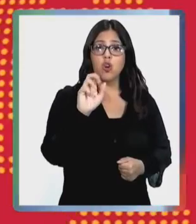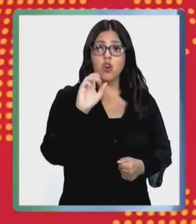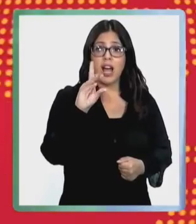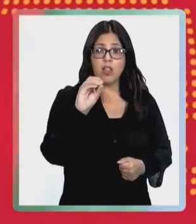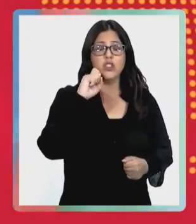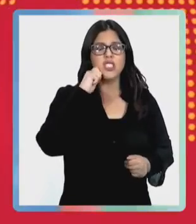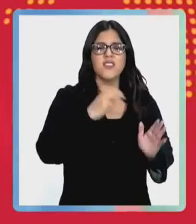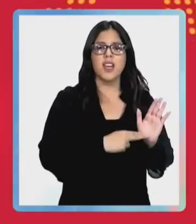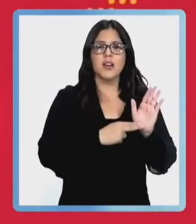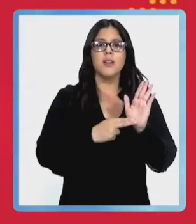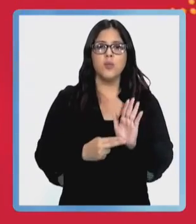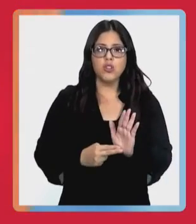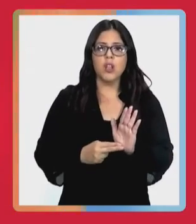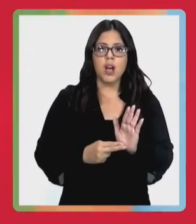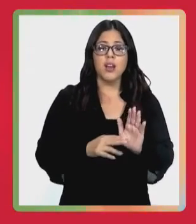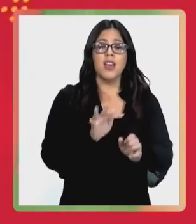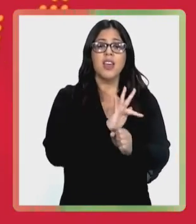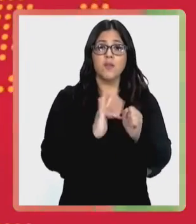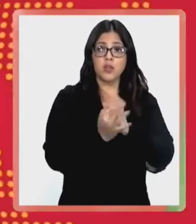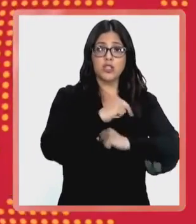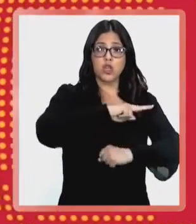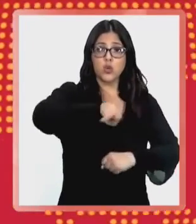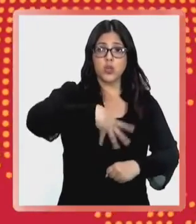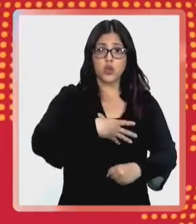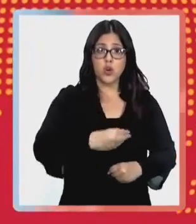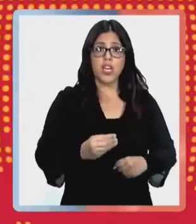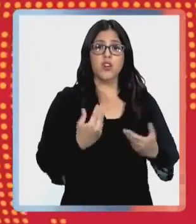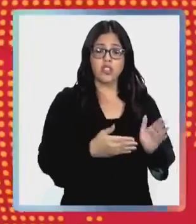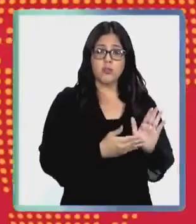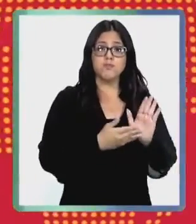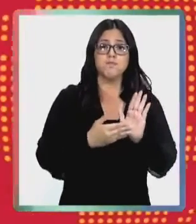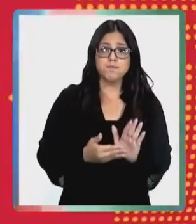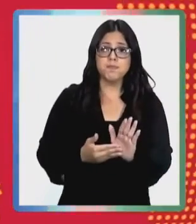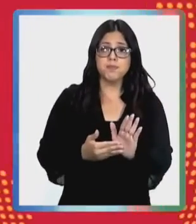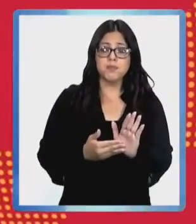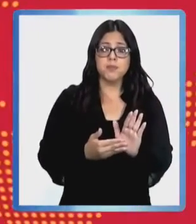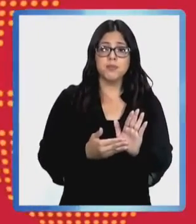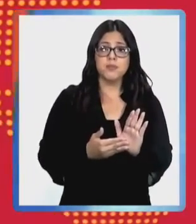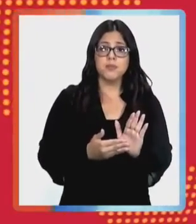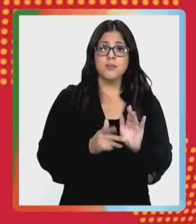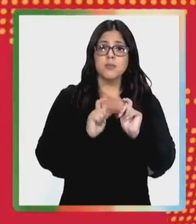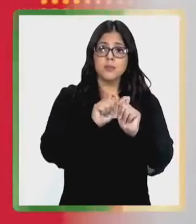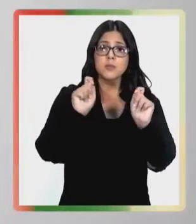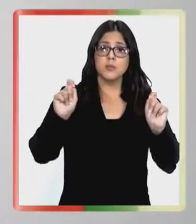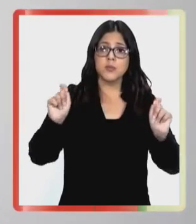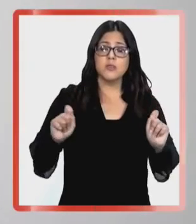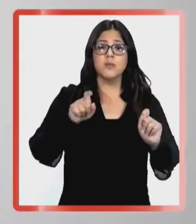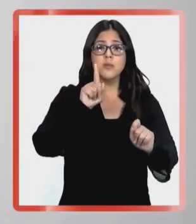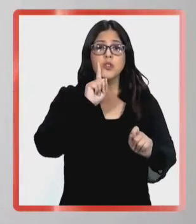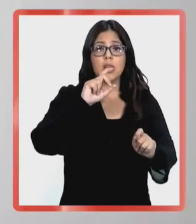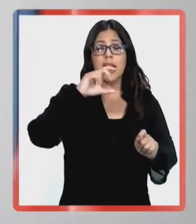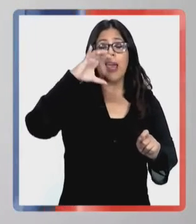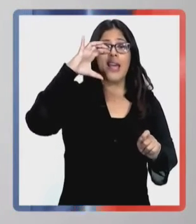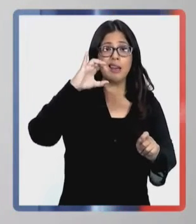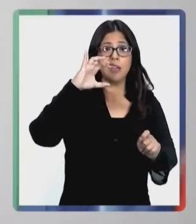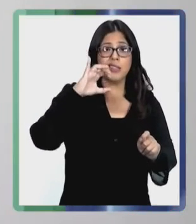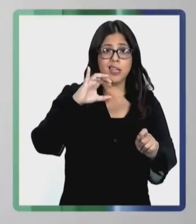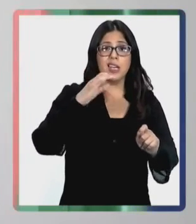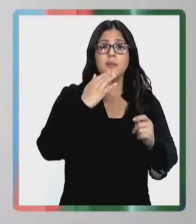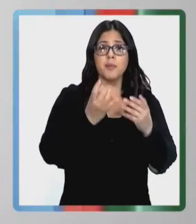eso, visibilizar, y Fundación Nuestros Hijos adhiere a esta iniciativa global y hemos tenido en nuestro Instagram